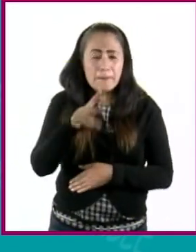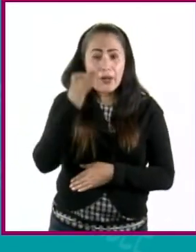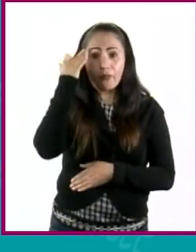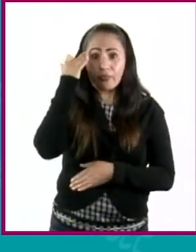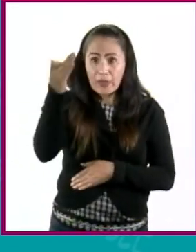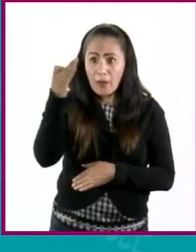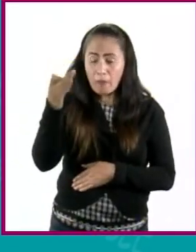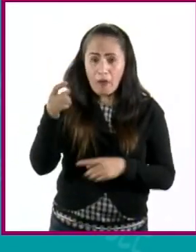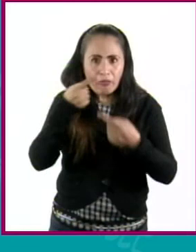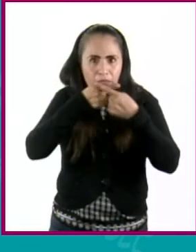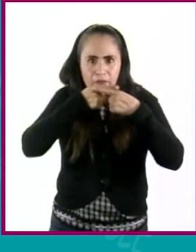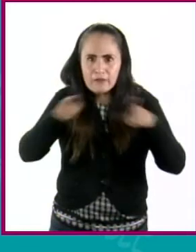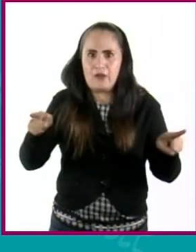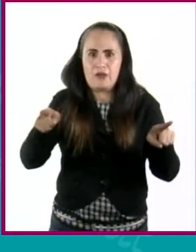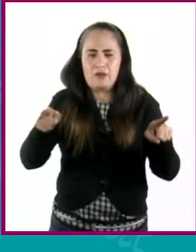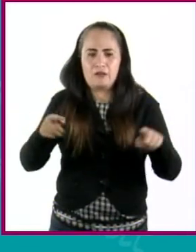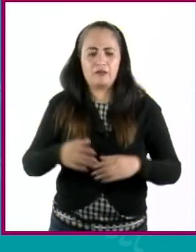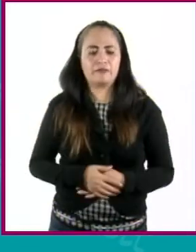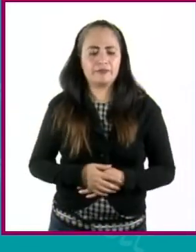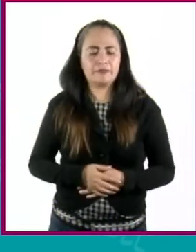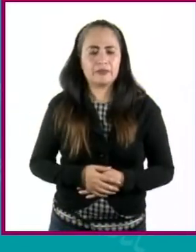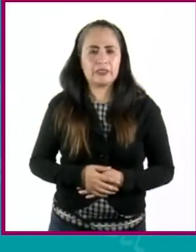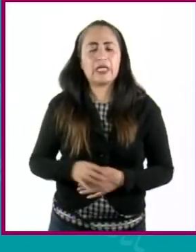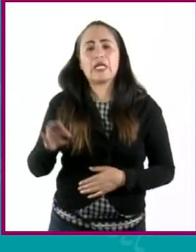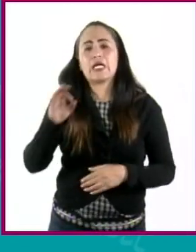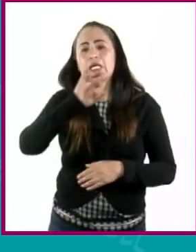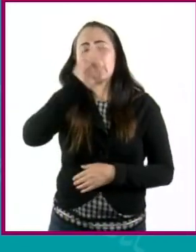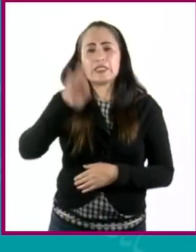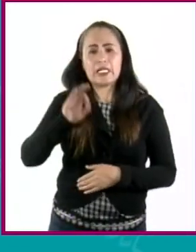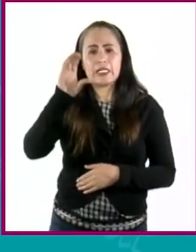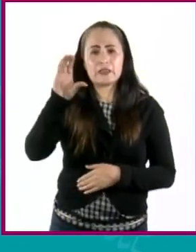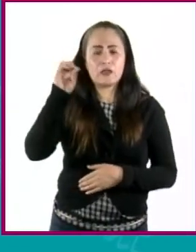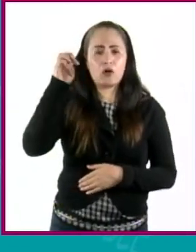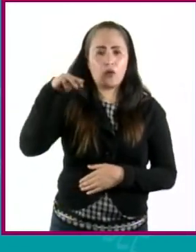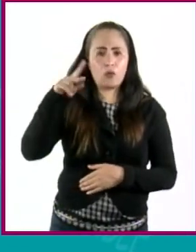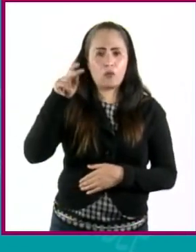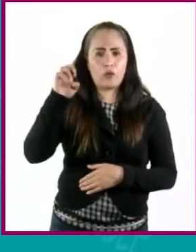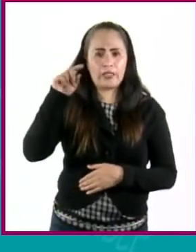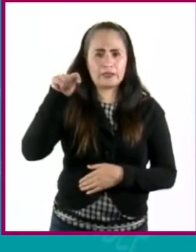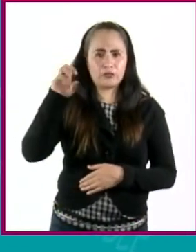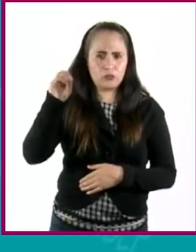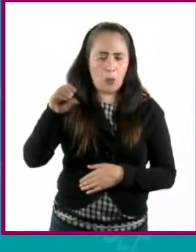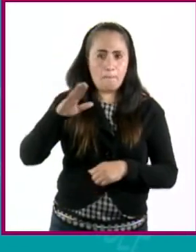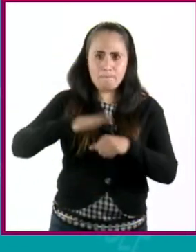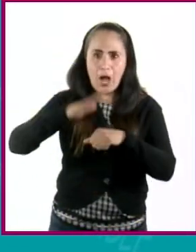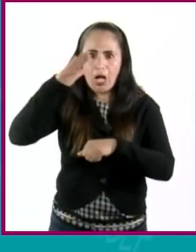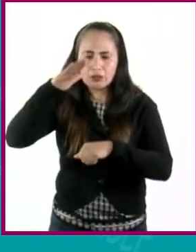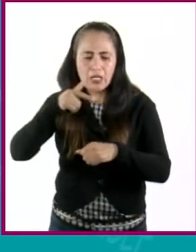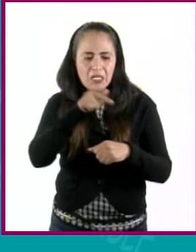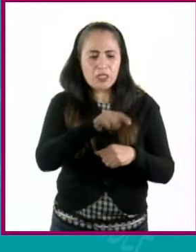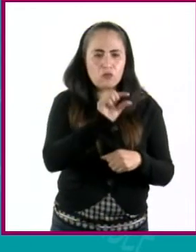muy distintos. De manera que el interés compuesto siempre es mucho mayor que el interés simple.